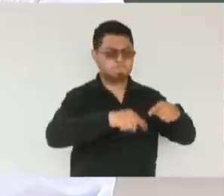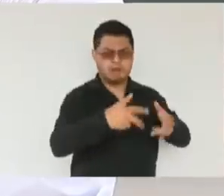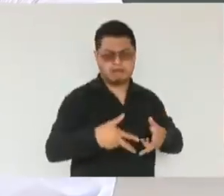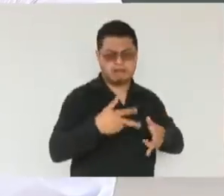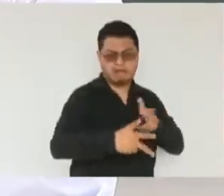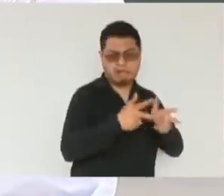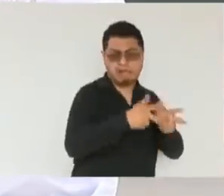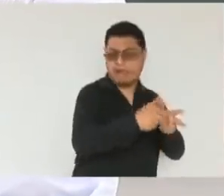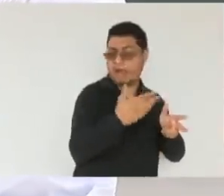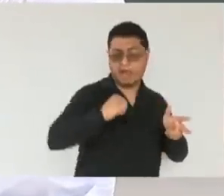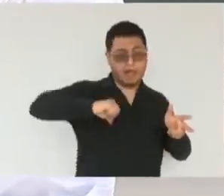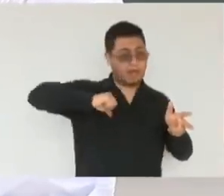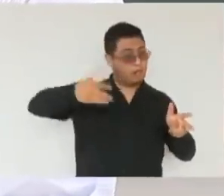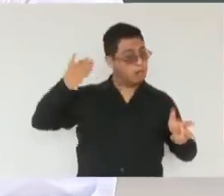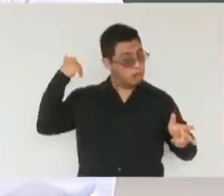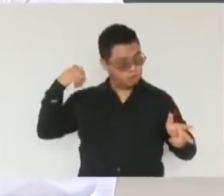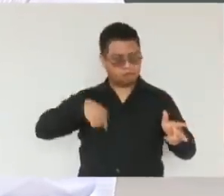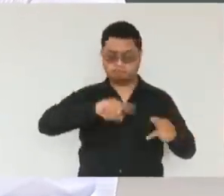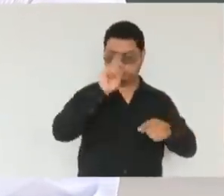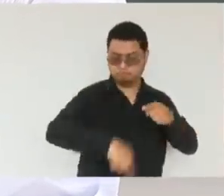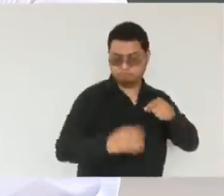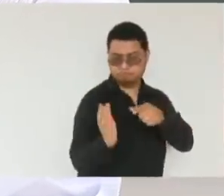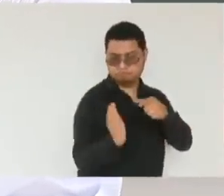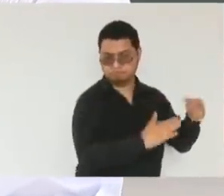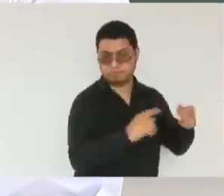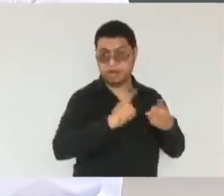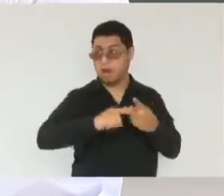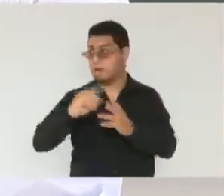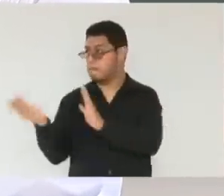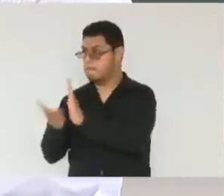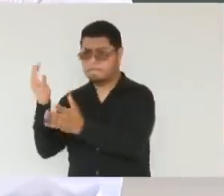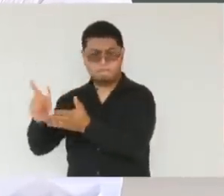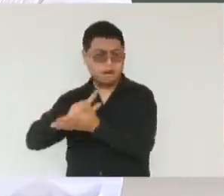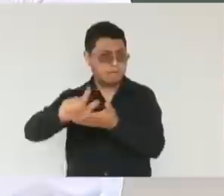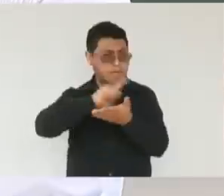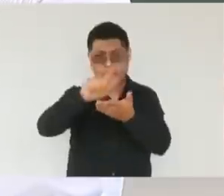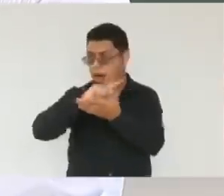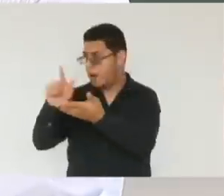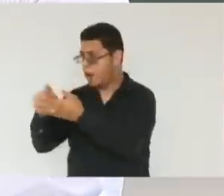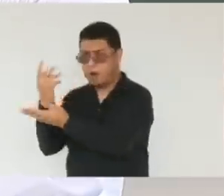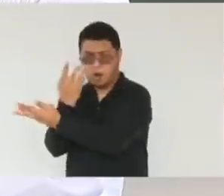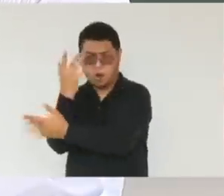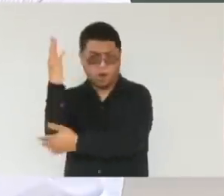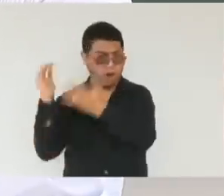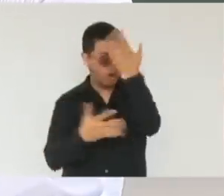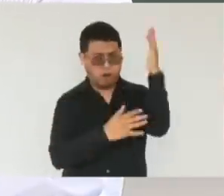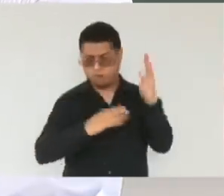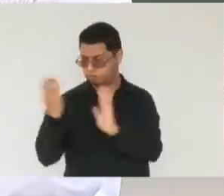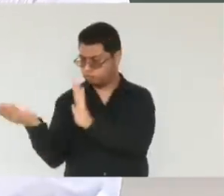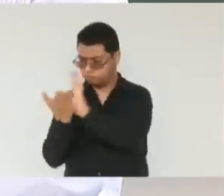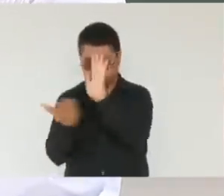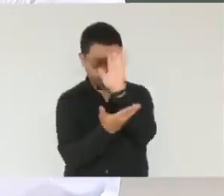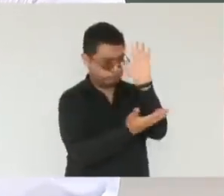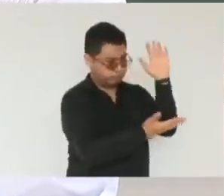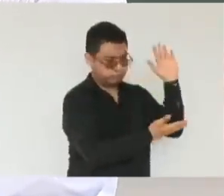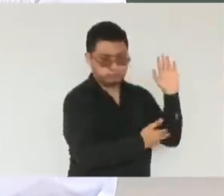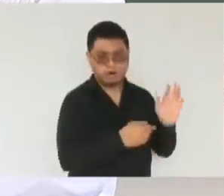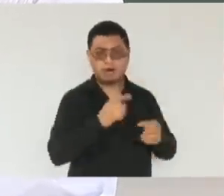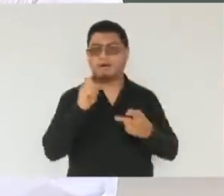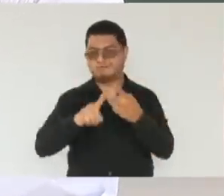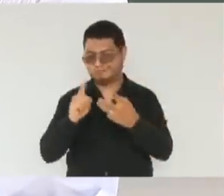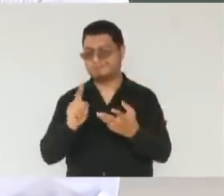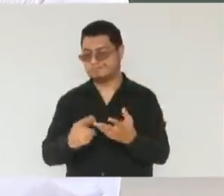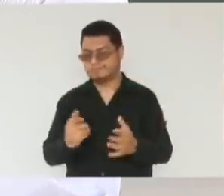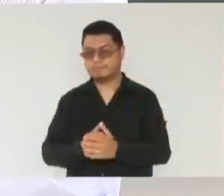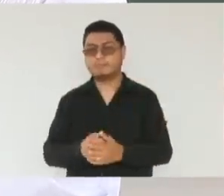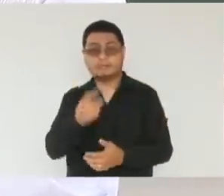del Istmo de Tehuantepec, la labor de desmonte del terreno y la labor de despalme de la tierra vegetal. Esta obra, señor presidente,